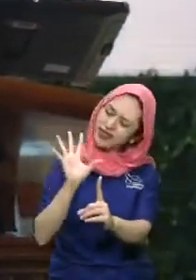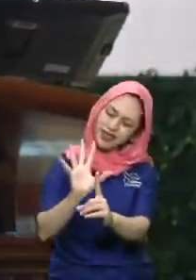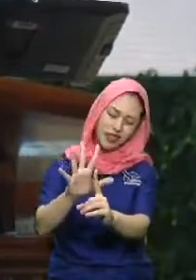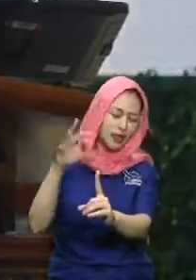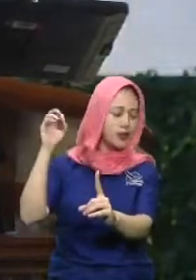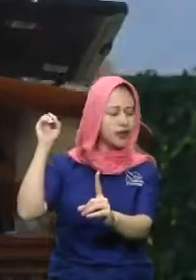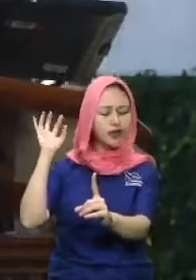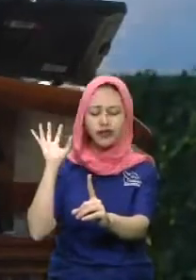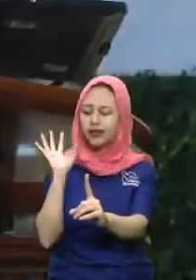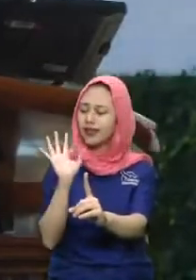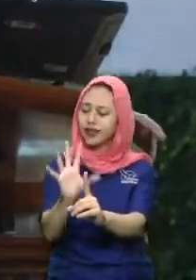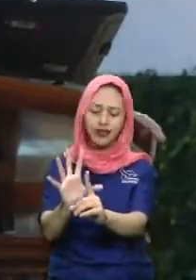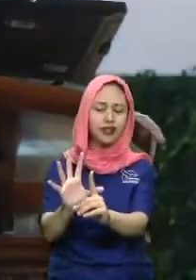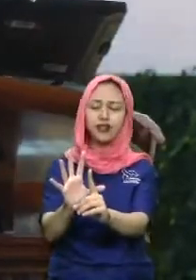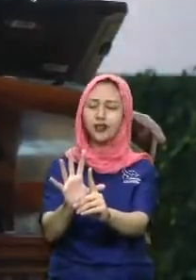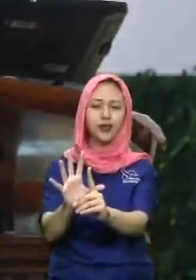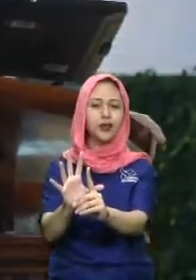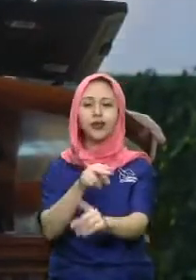Jesús.